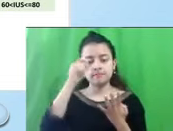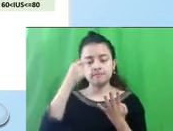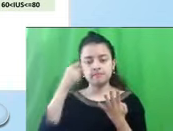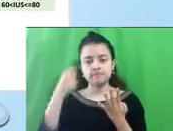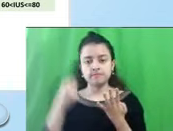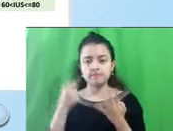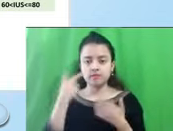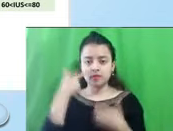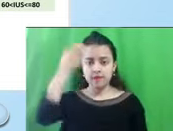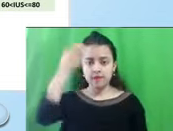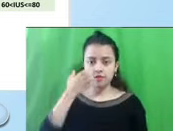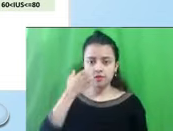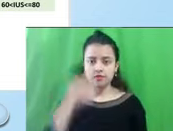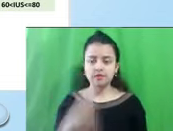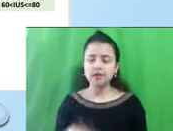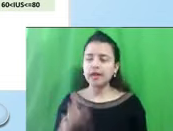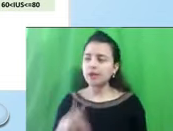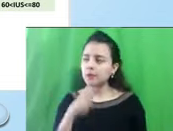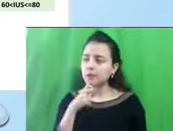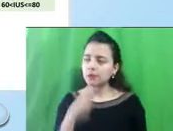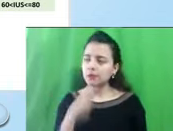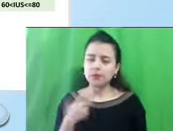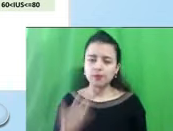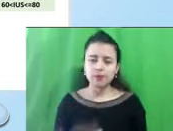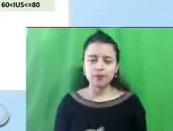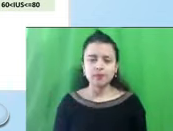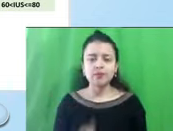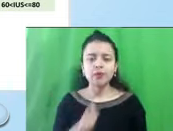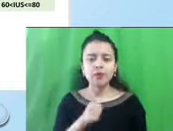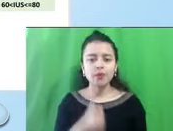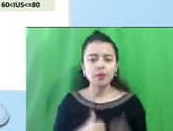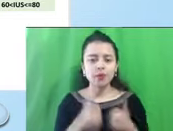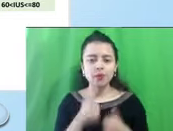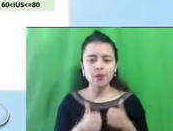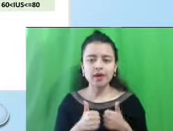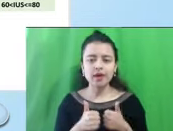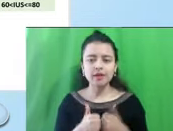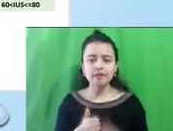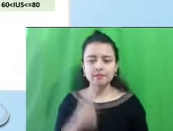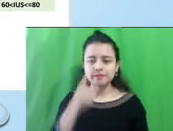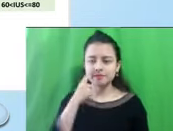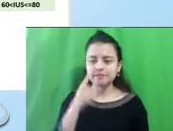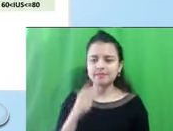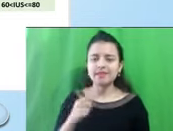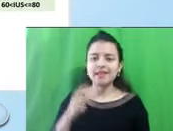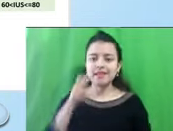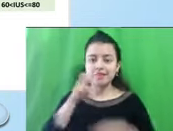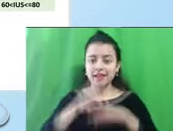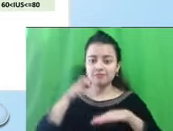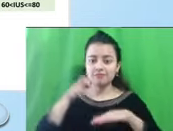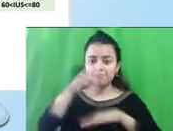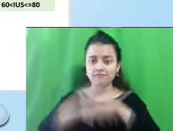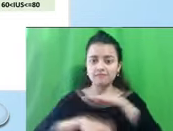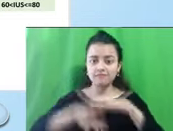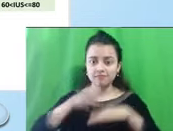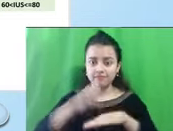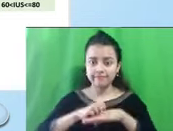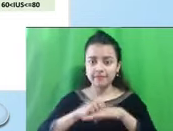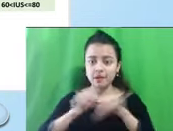nos castigó fuerte y fue el indicador de 7, que es sostenibilidad ambiental. Y ese indicador está